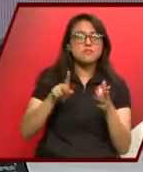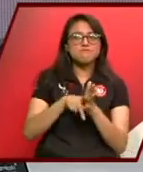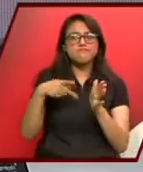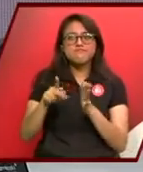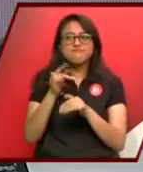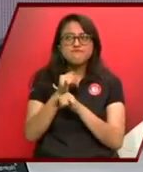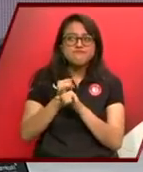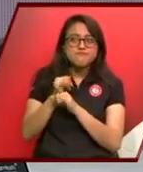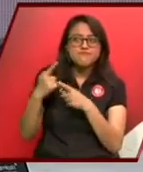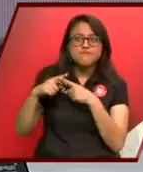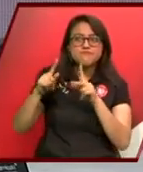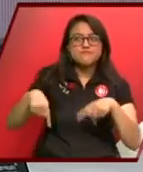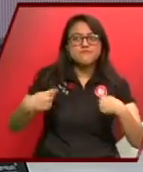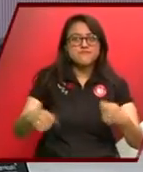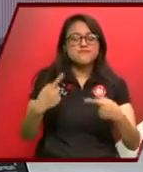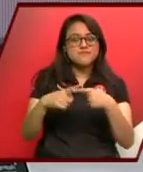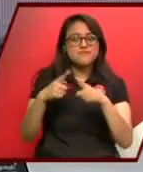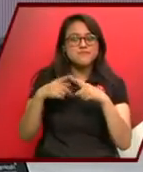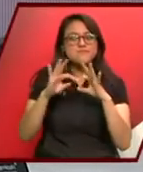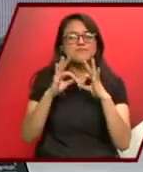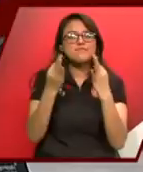nota en una forma tradicional.